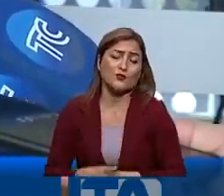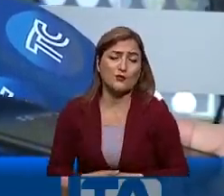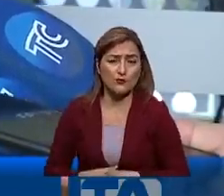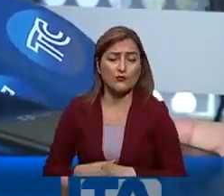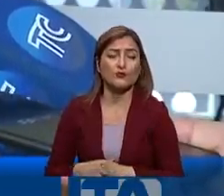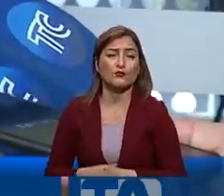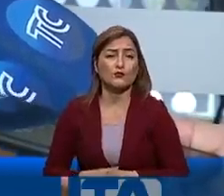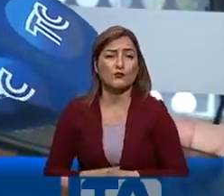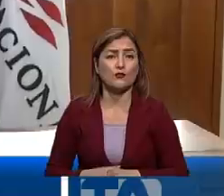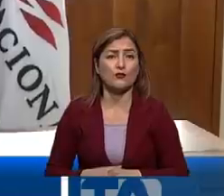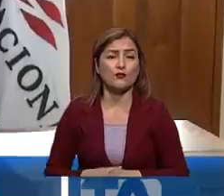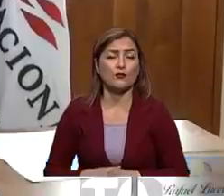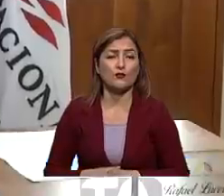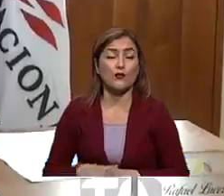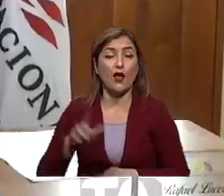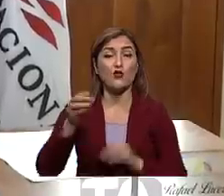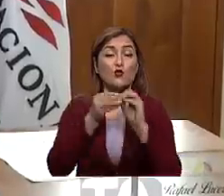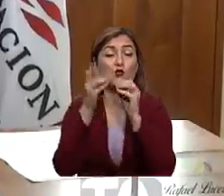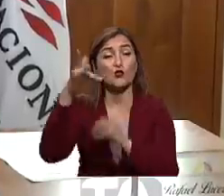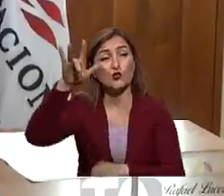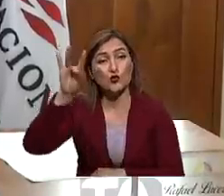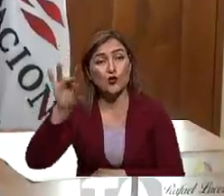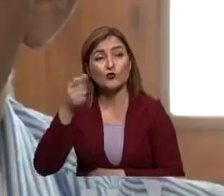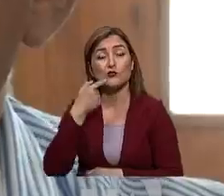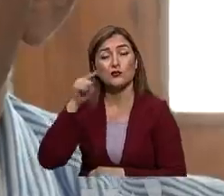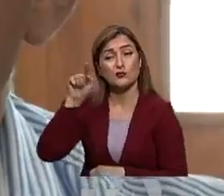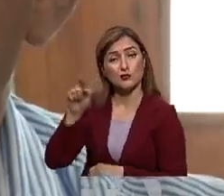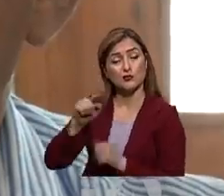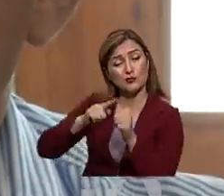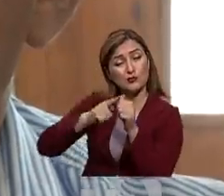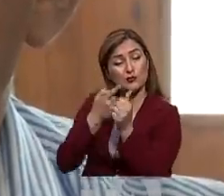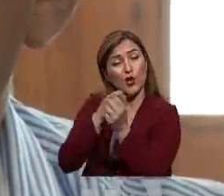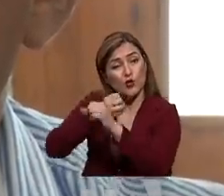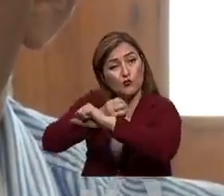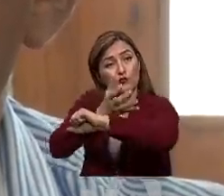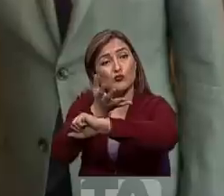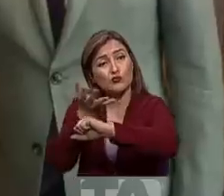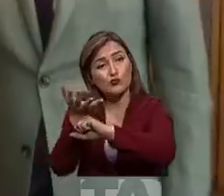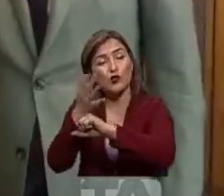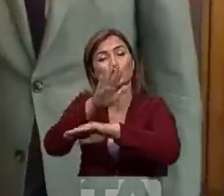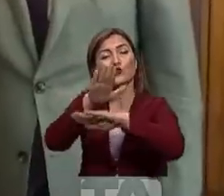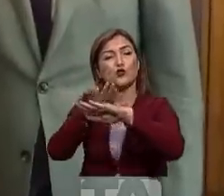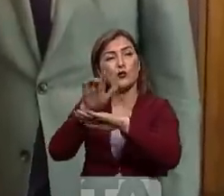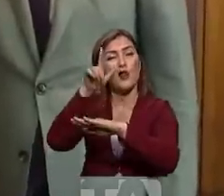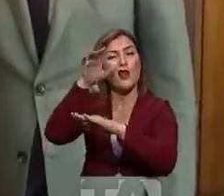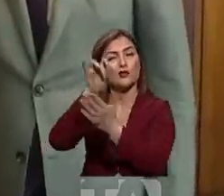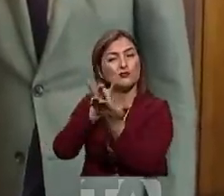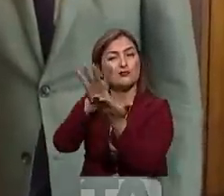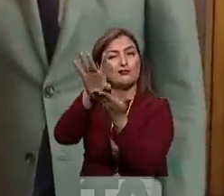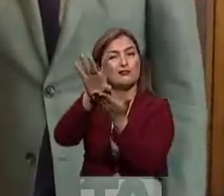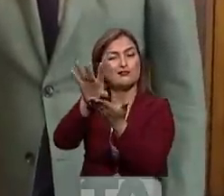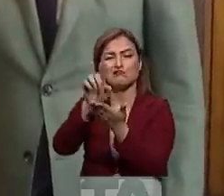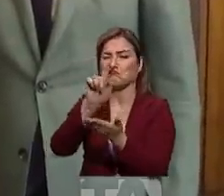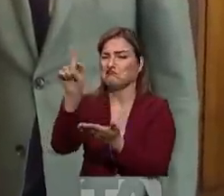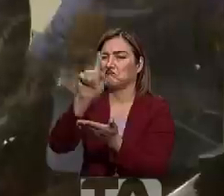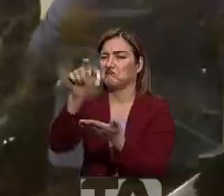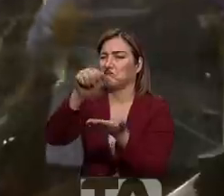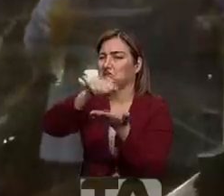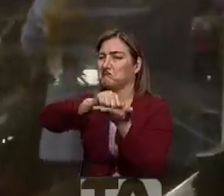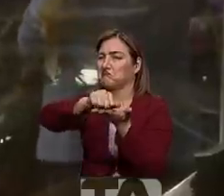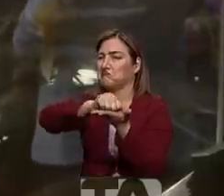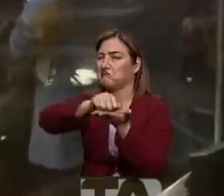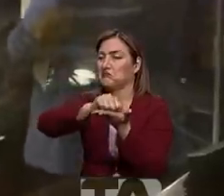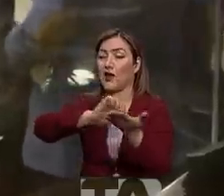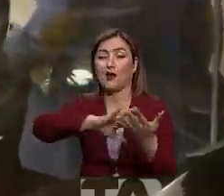como ellos pretenden. Pachacútic considera que en efecto la primera recomendación sobre la destitución del presidente no cabe, por eso dicen